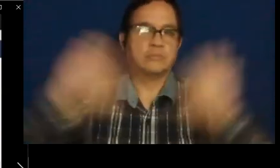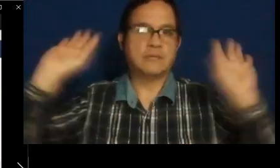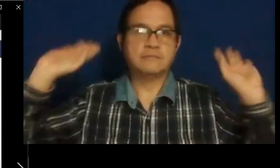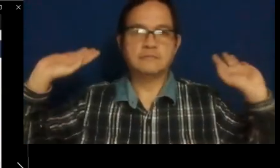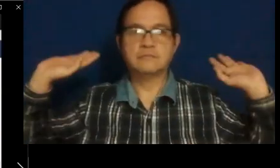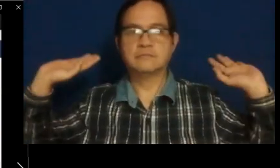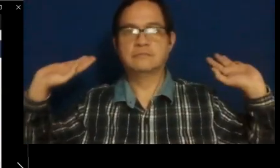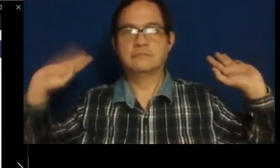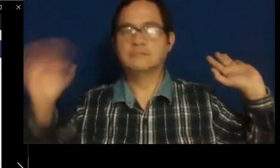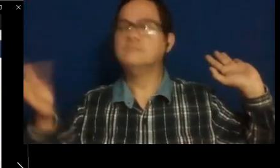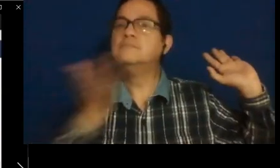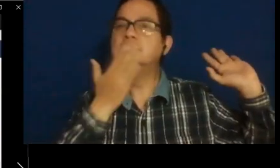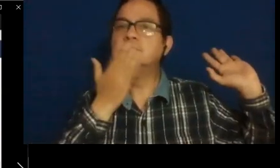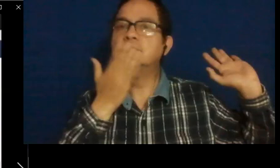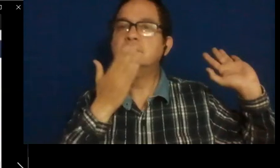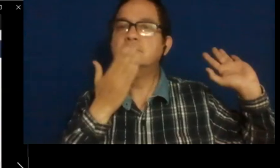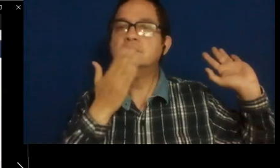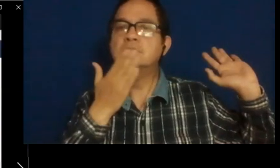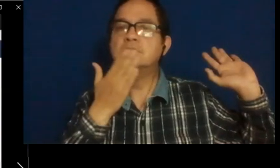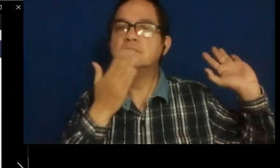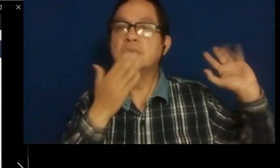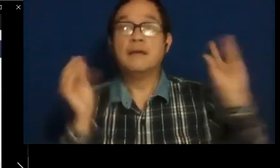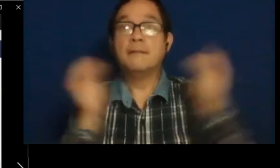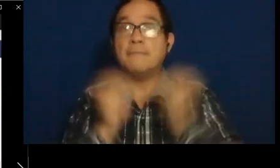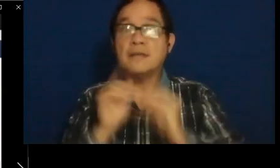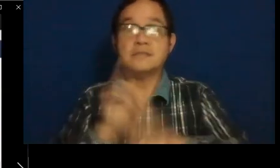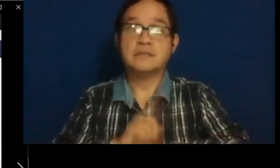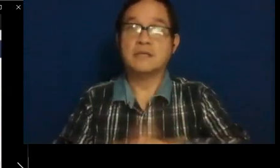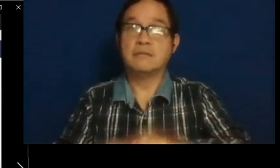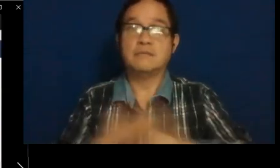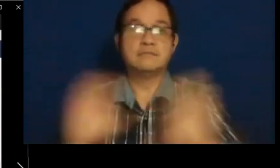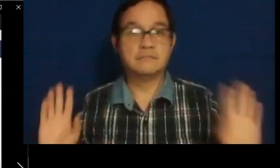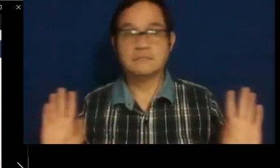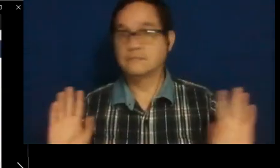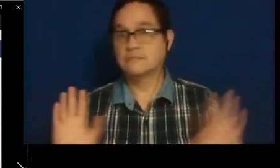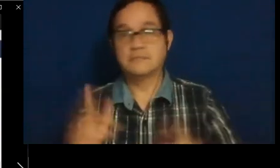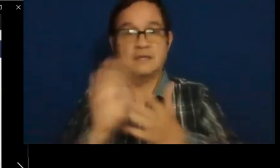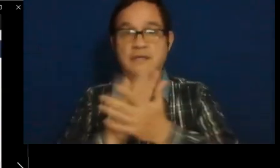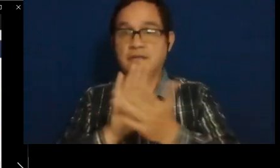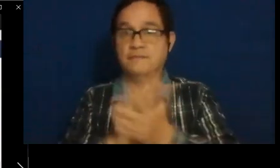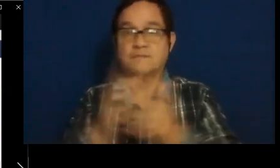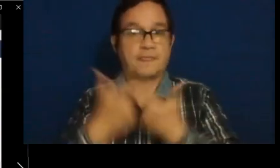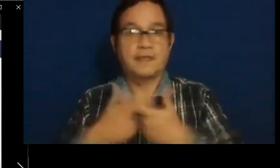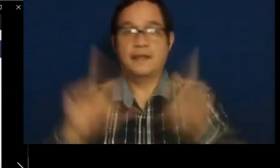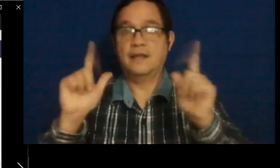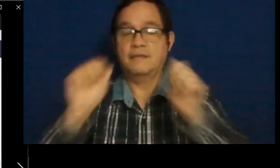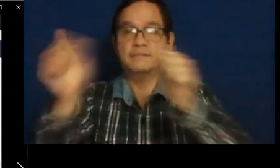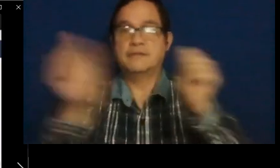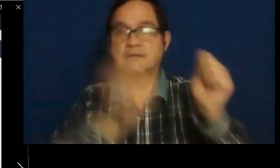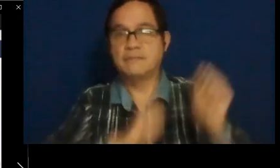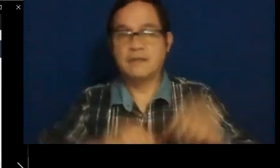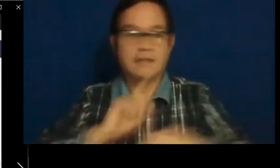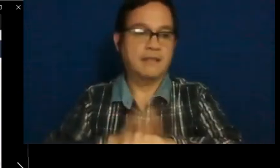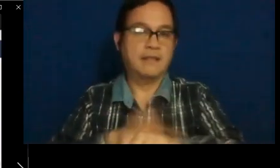lo que hay que hacer. Entonces yo no les quito más tiempo, los voy a dejar ya libres para que hagan pues el manejo del tiempo